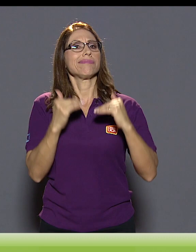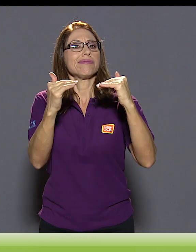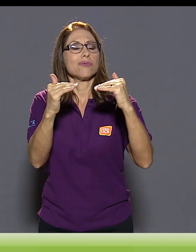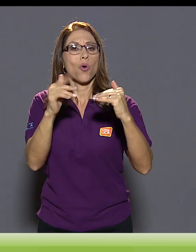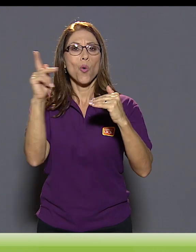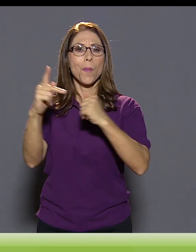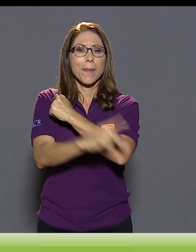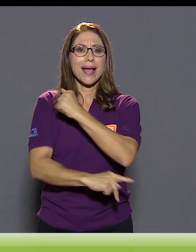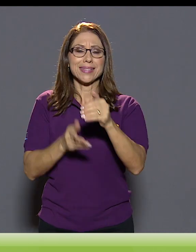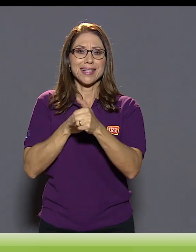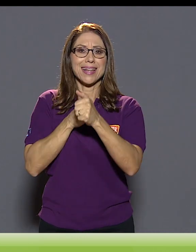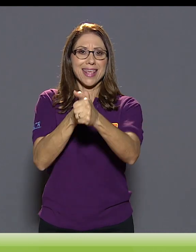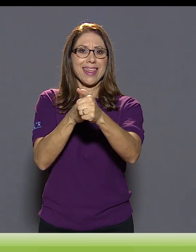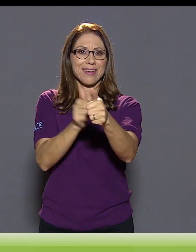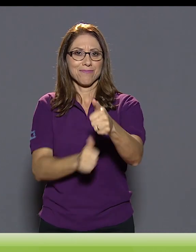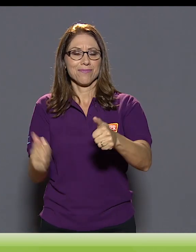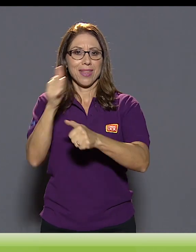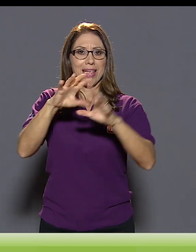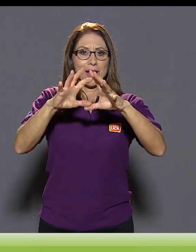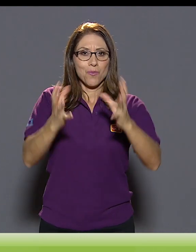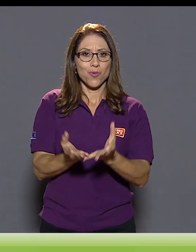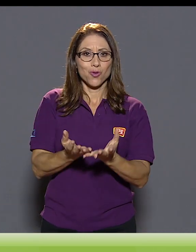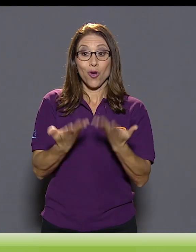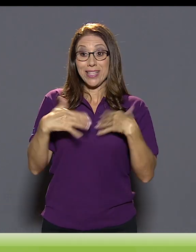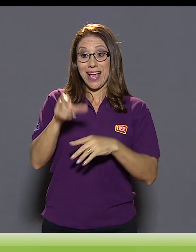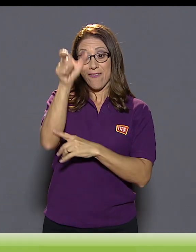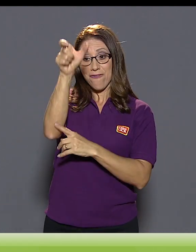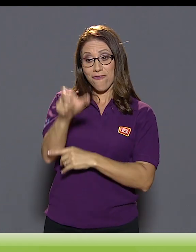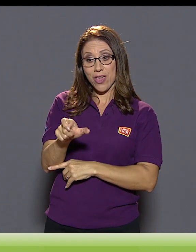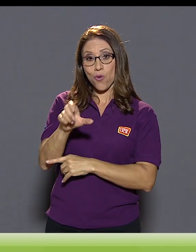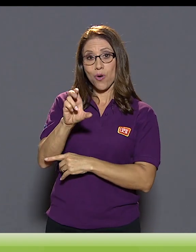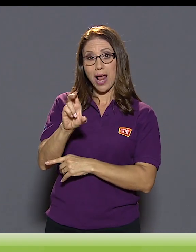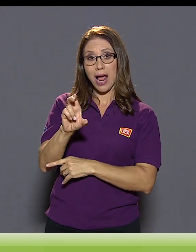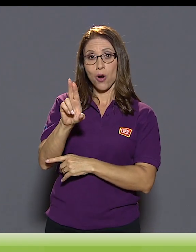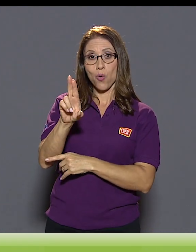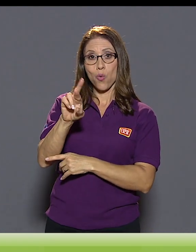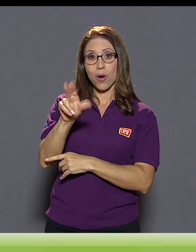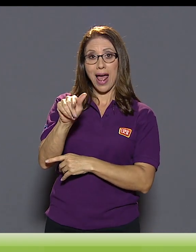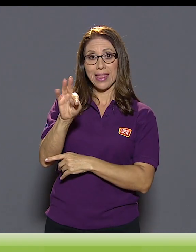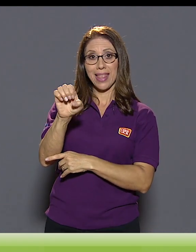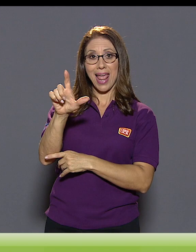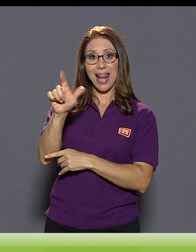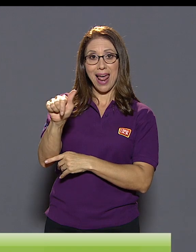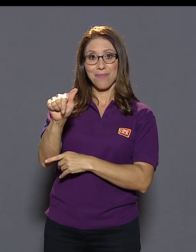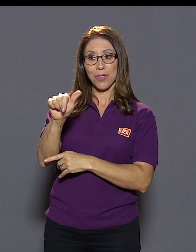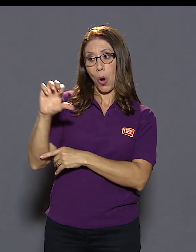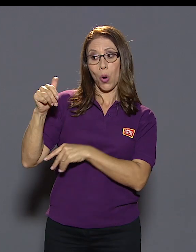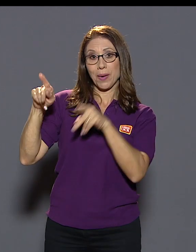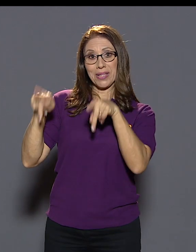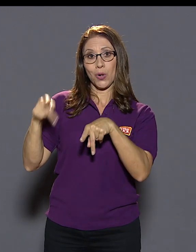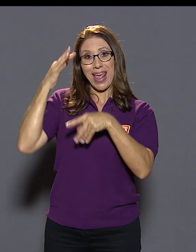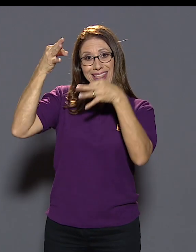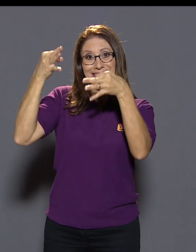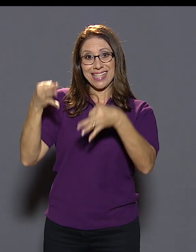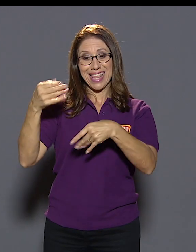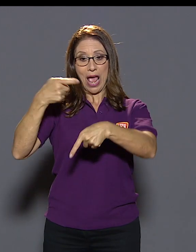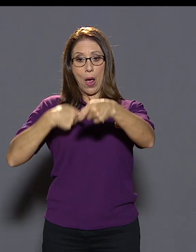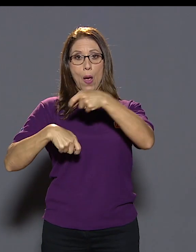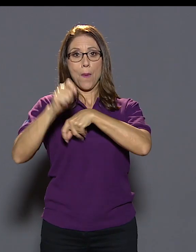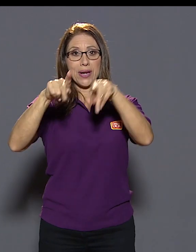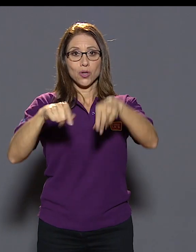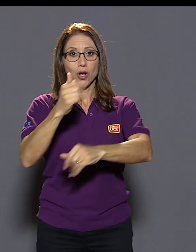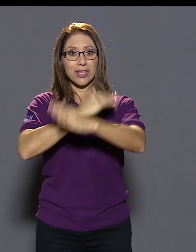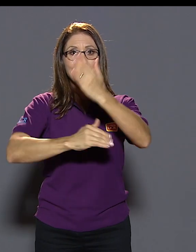ejemplo, la figura de la curatela, que era cuando otras personas decidían por la persona con discapacidad, por ejemplo.